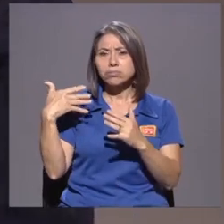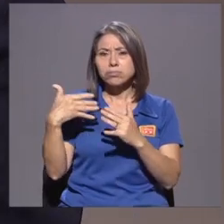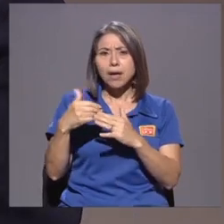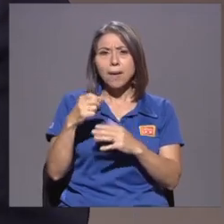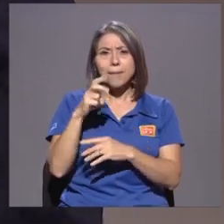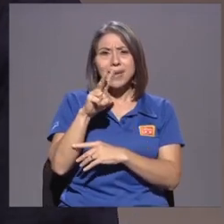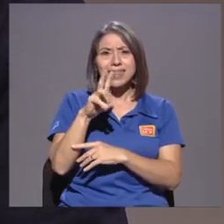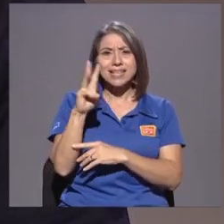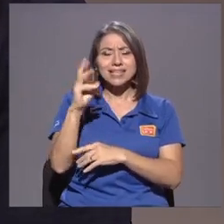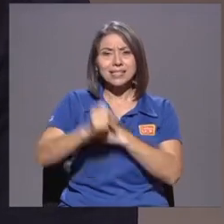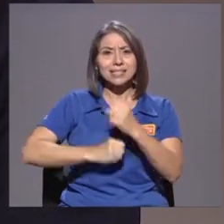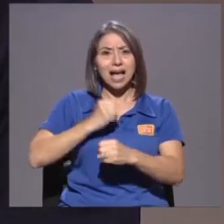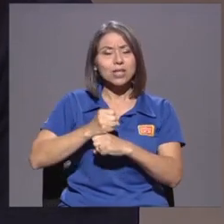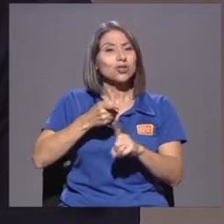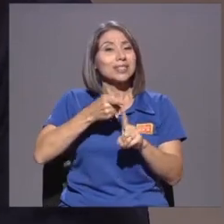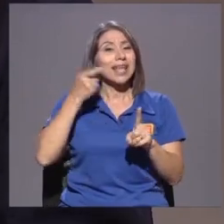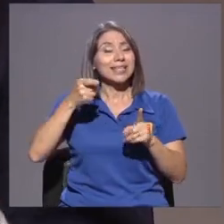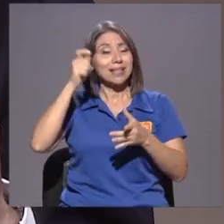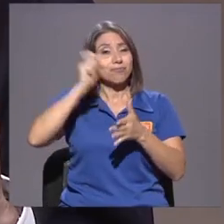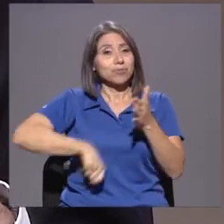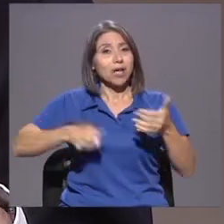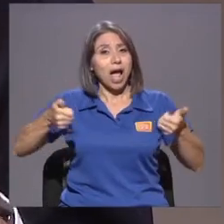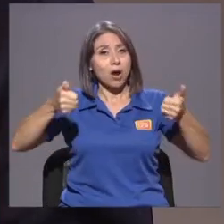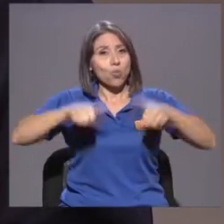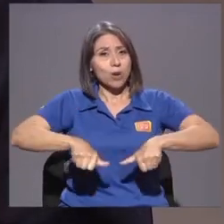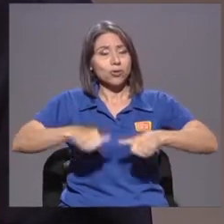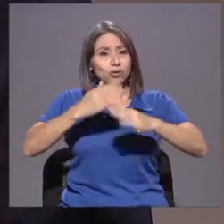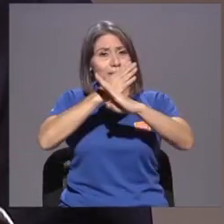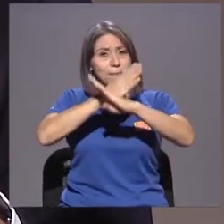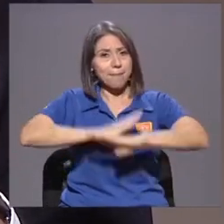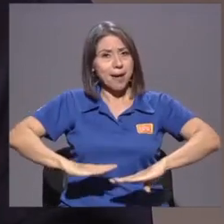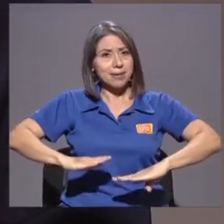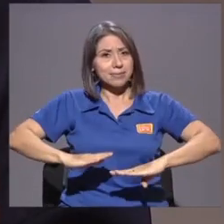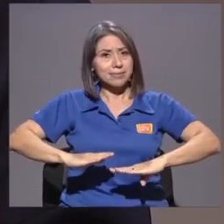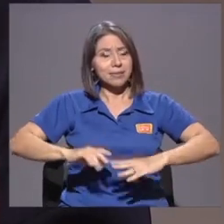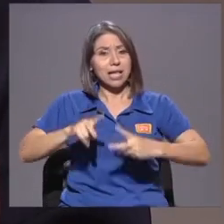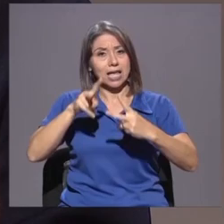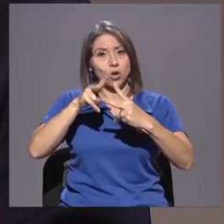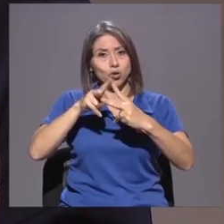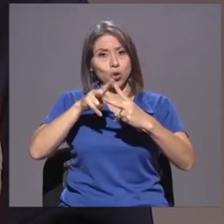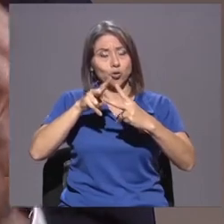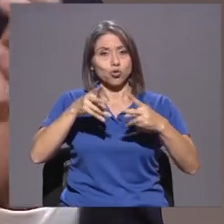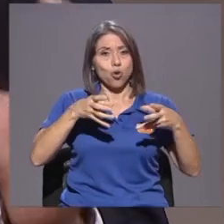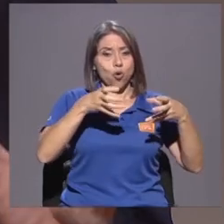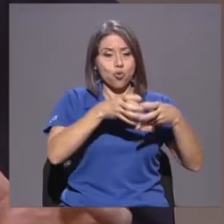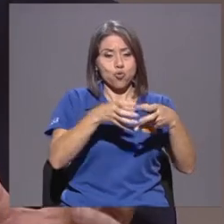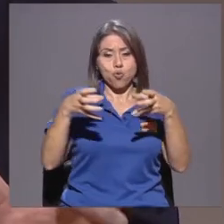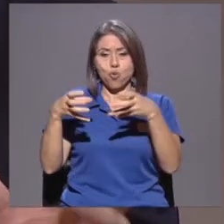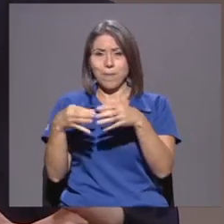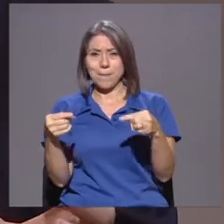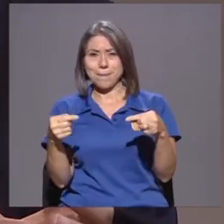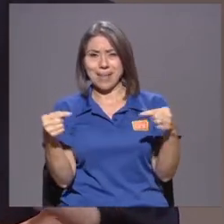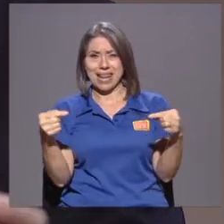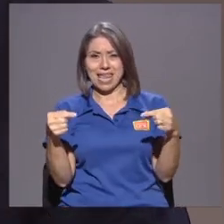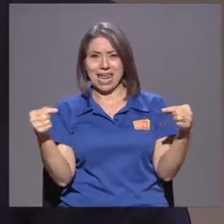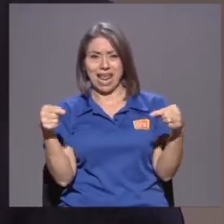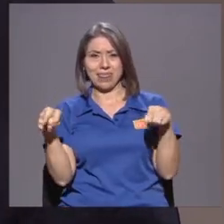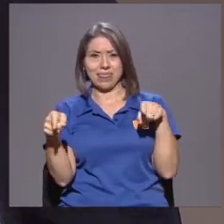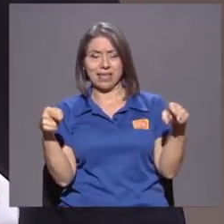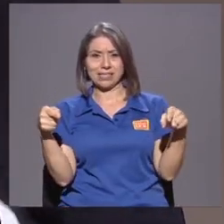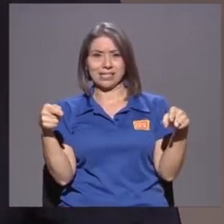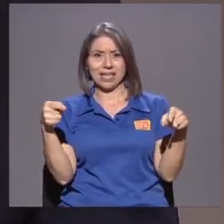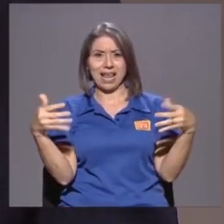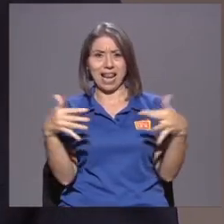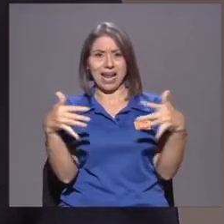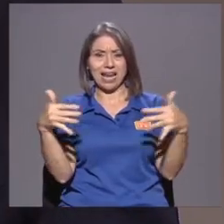desde los acuerdos de paz en que los dos sectores digamos beligerantes durante la guerra civil que